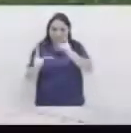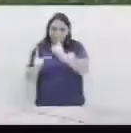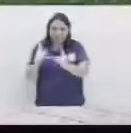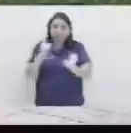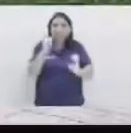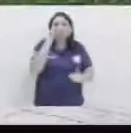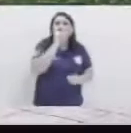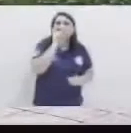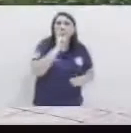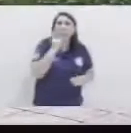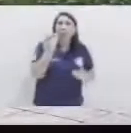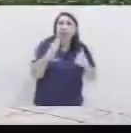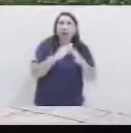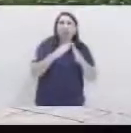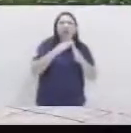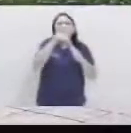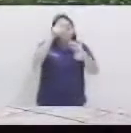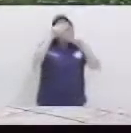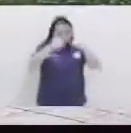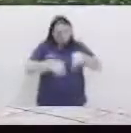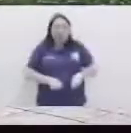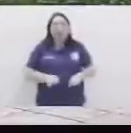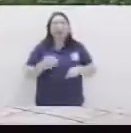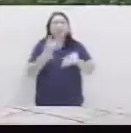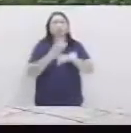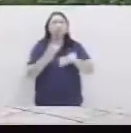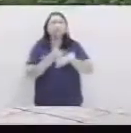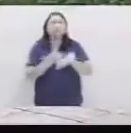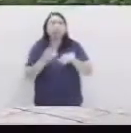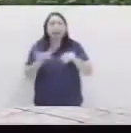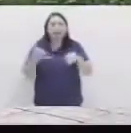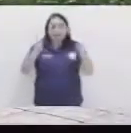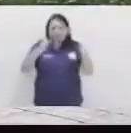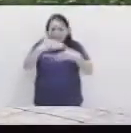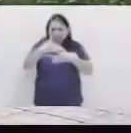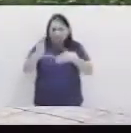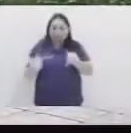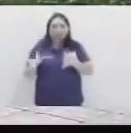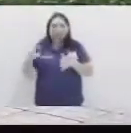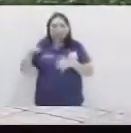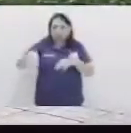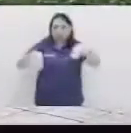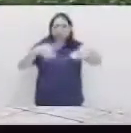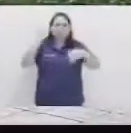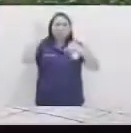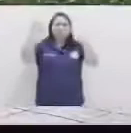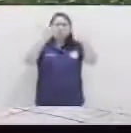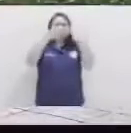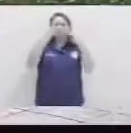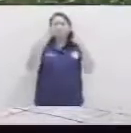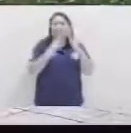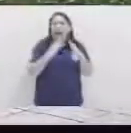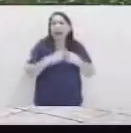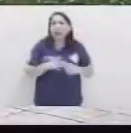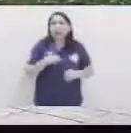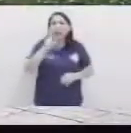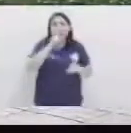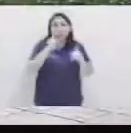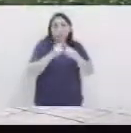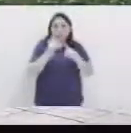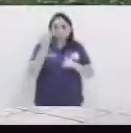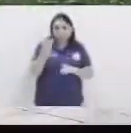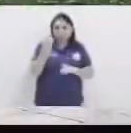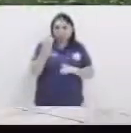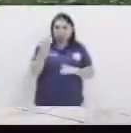conos, puedes utilizar cajas pequeñas en casa. ¿Qué vamos a hacer? Yo acá tengo varias pelotitas